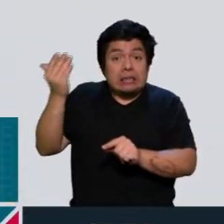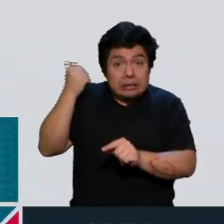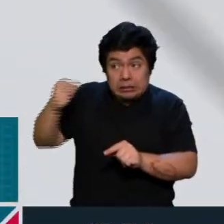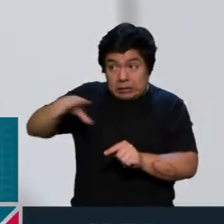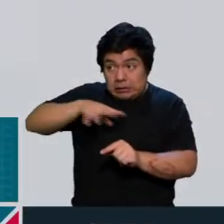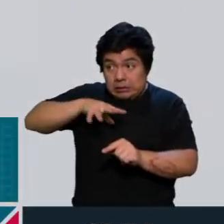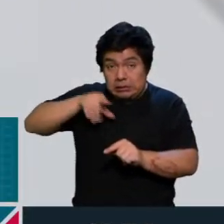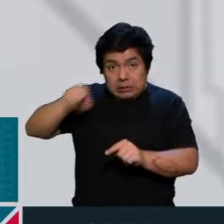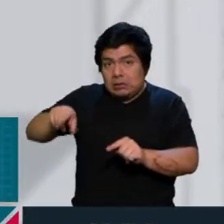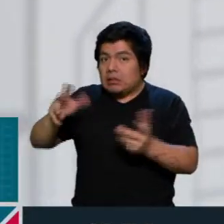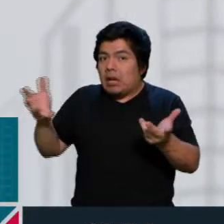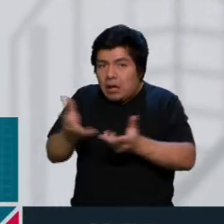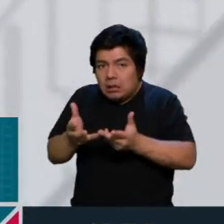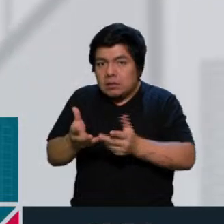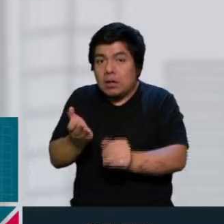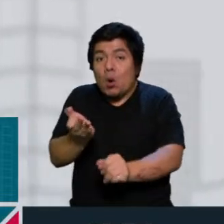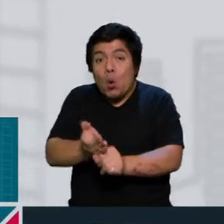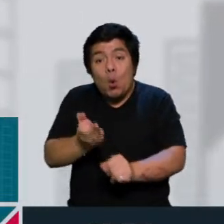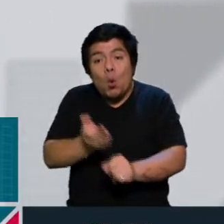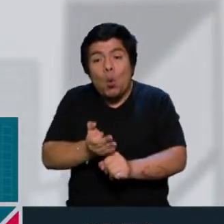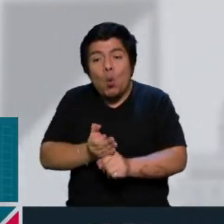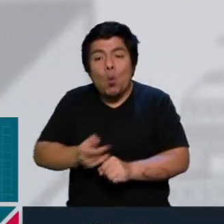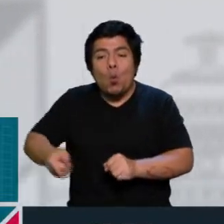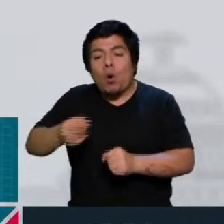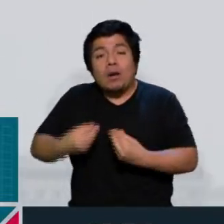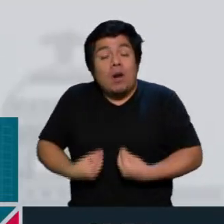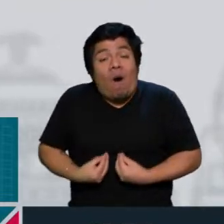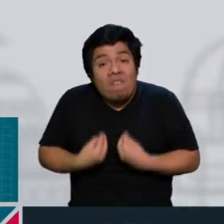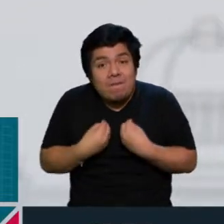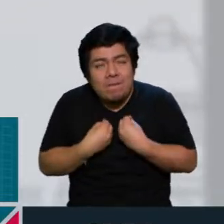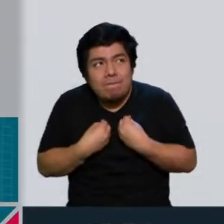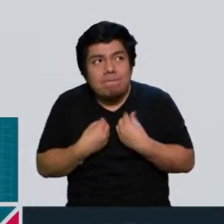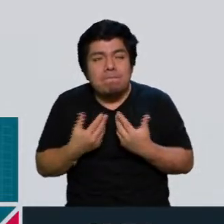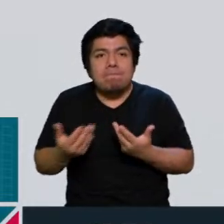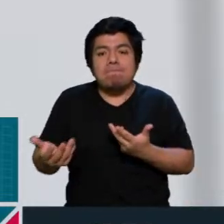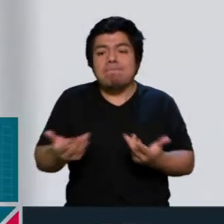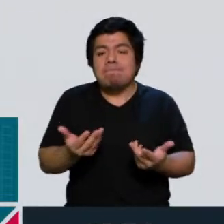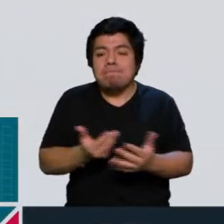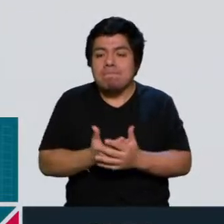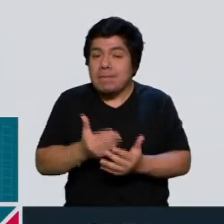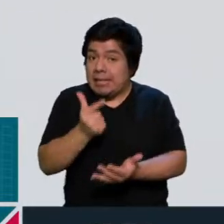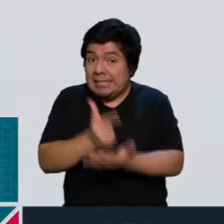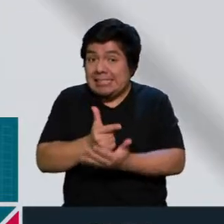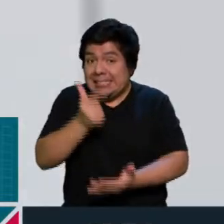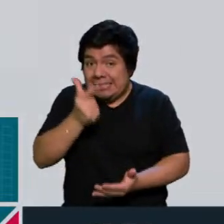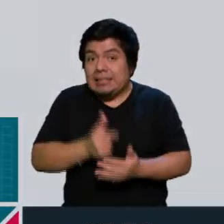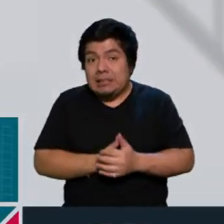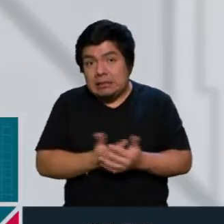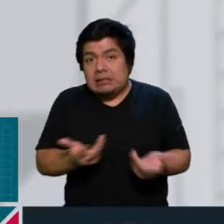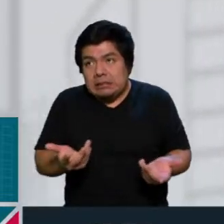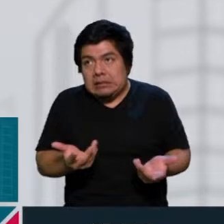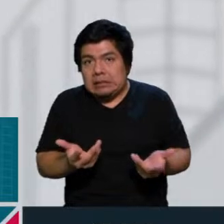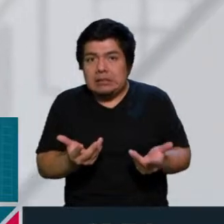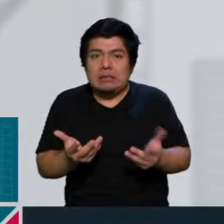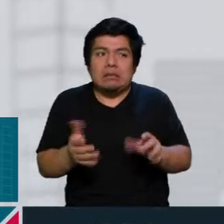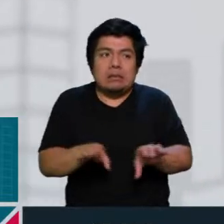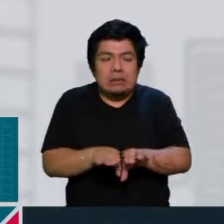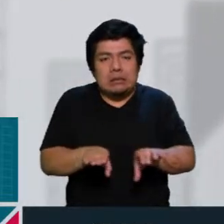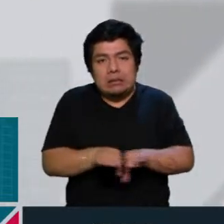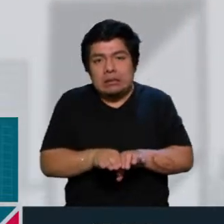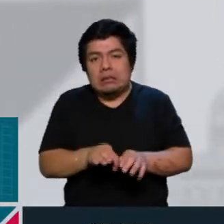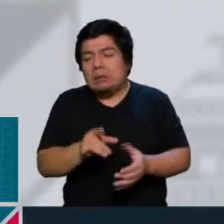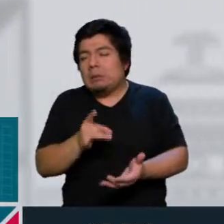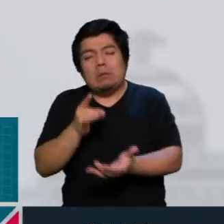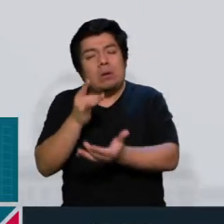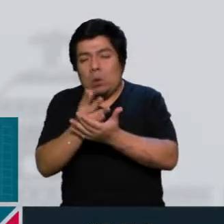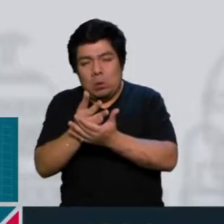ese fenómeno están hoy viviendo una situación grave, no causada